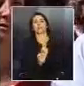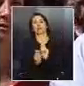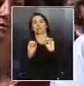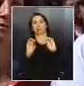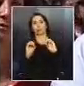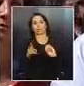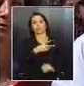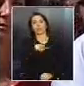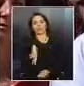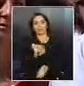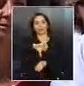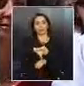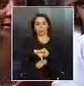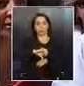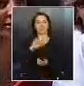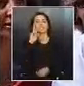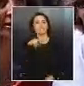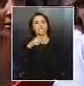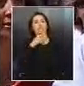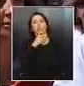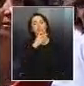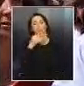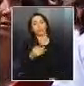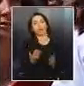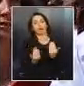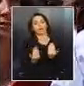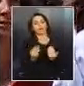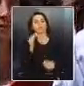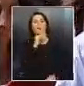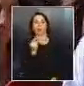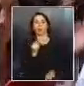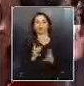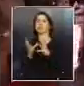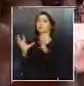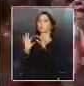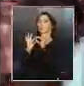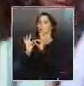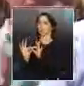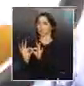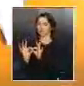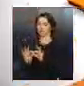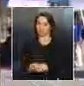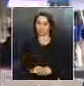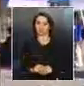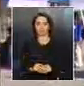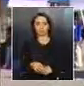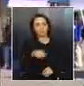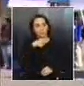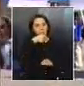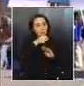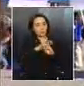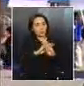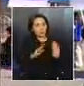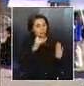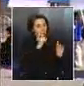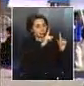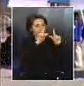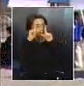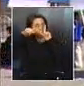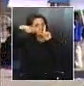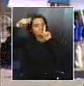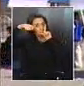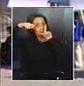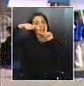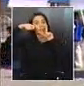que nuestro país sin duda necesita y Con urgencia Muchas gracias los vamos a dejar con la imagen de nuestra cámara